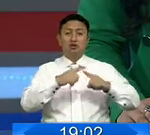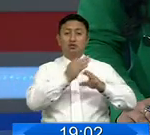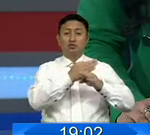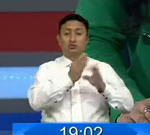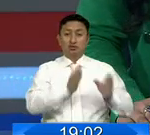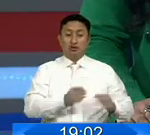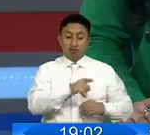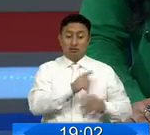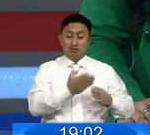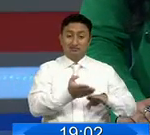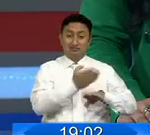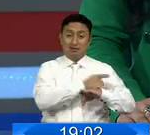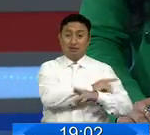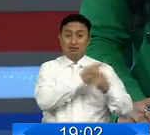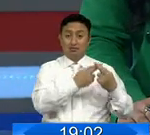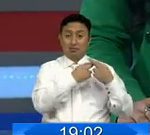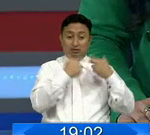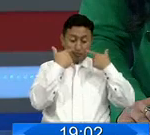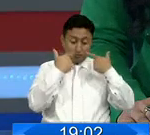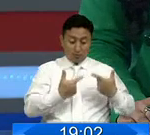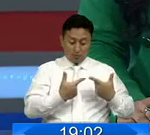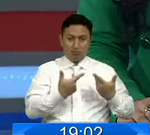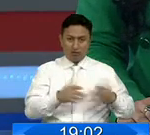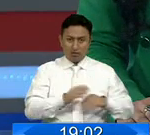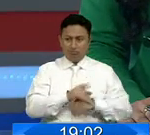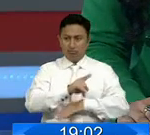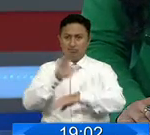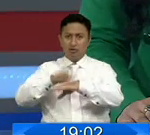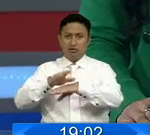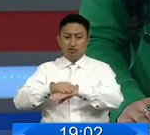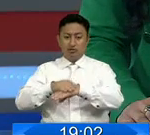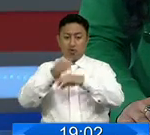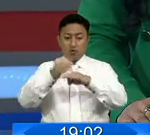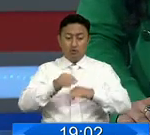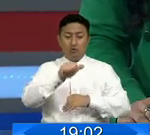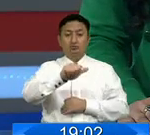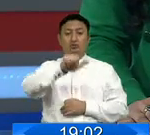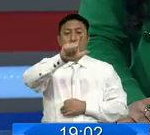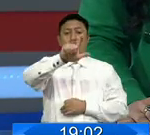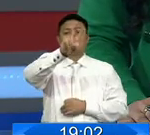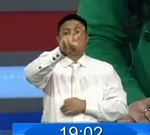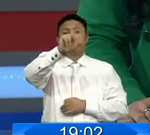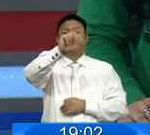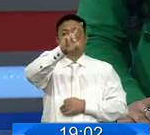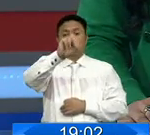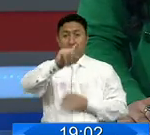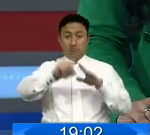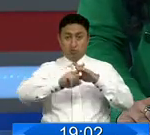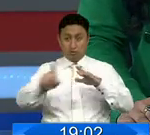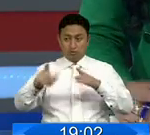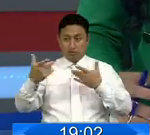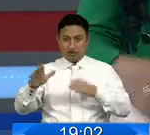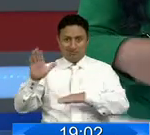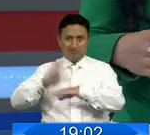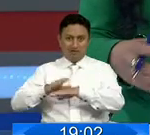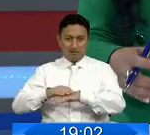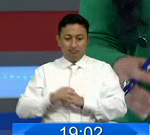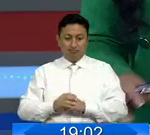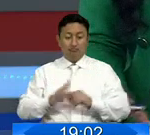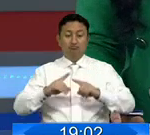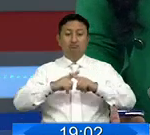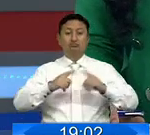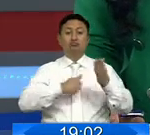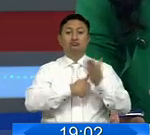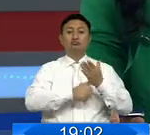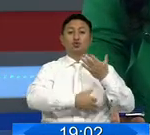exfuncionarios que estaban al frente de la vigilancia del sistema el momento en que Fernando Alvarado fugó del país. Mientras que la exministra